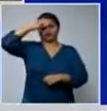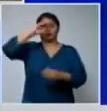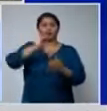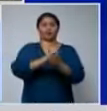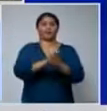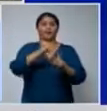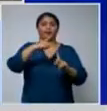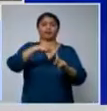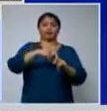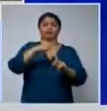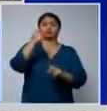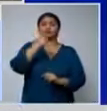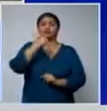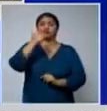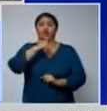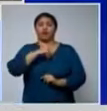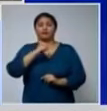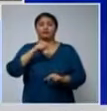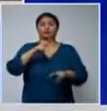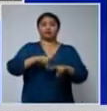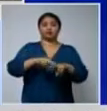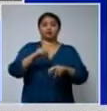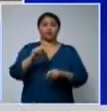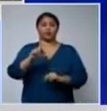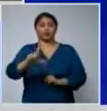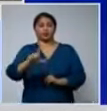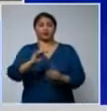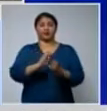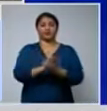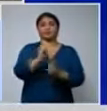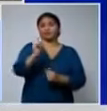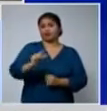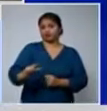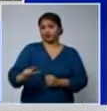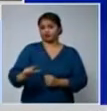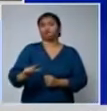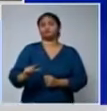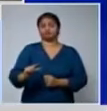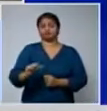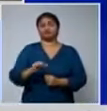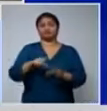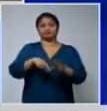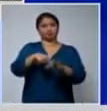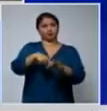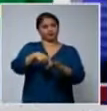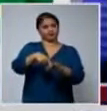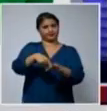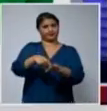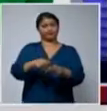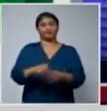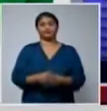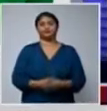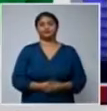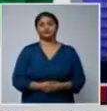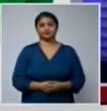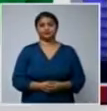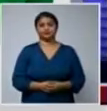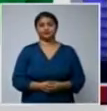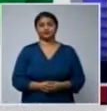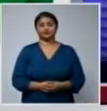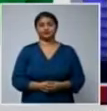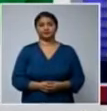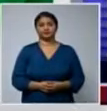Mayabeque, bien, todas las provincias y el municipio especial Isla de la Juventud. Como ha sido también